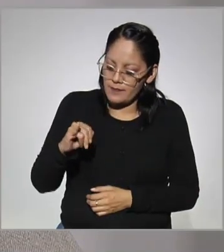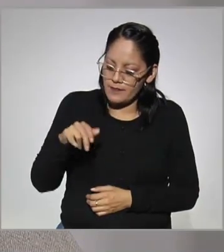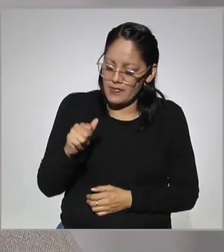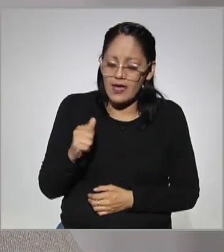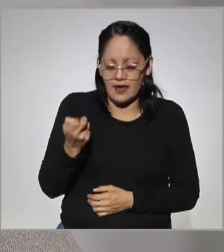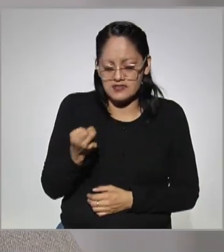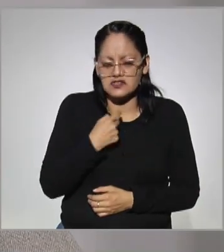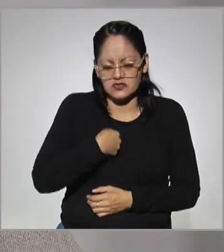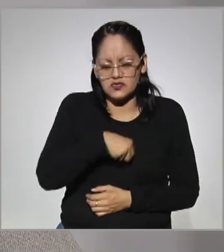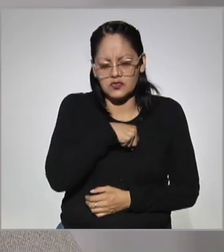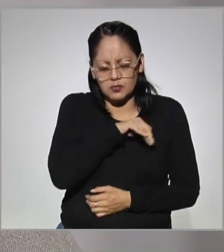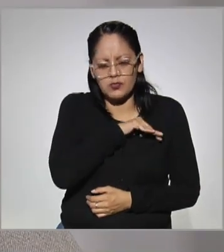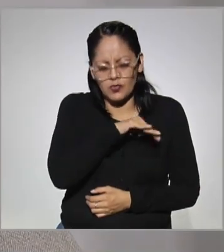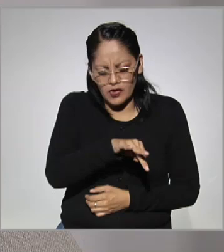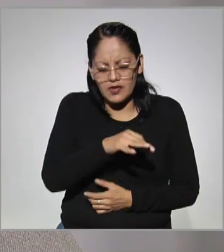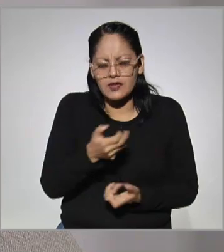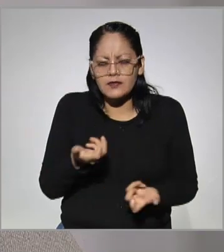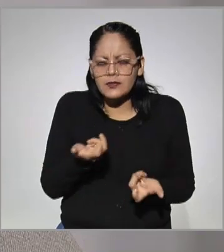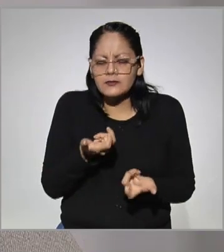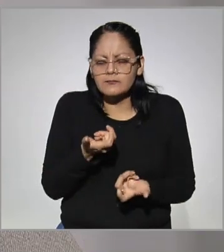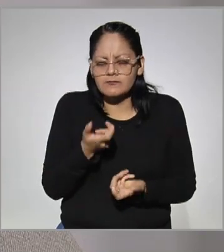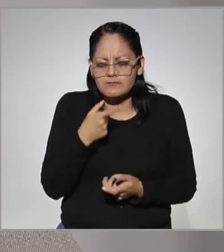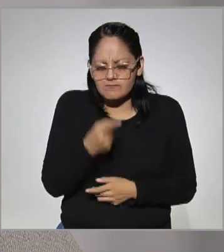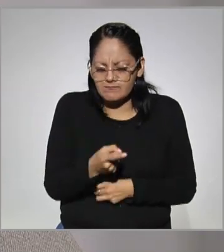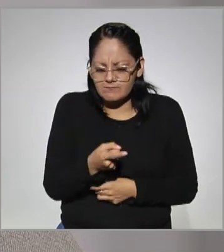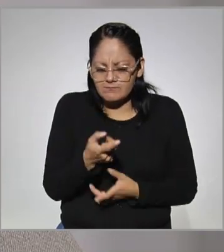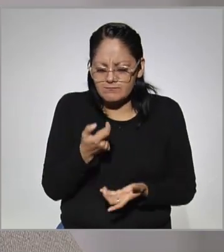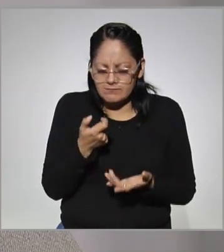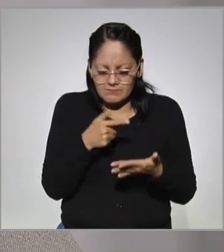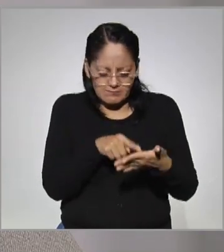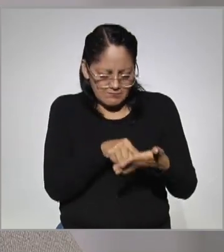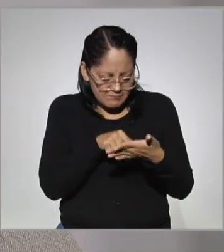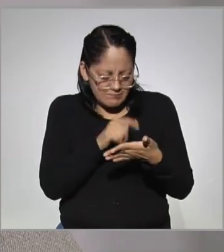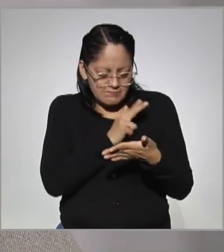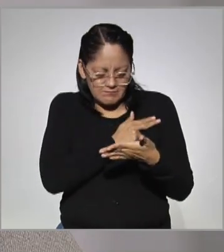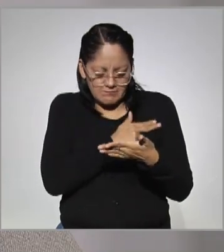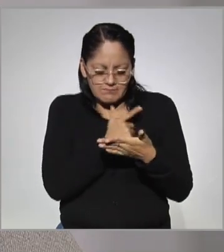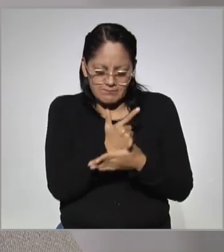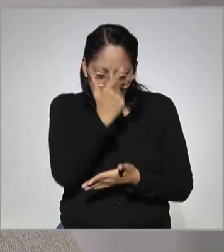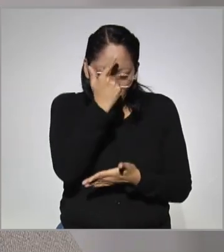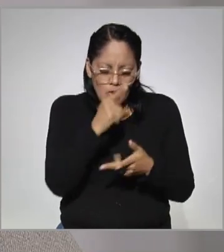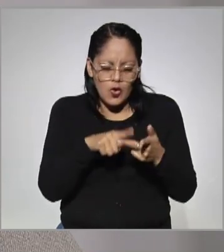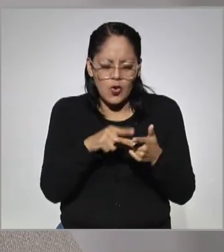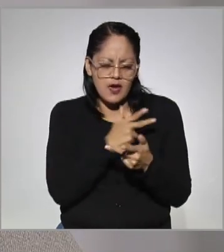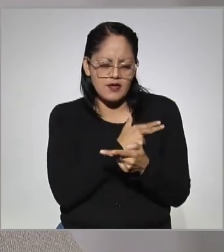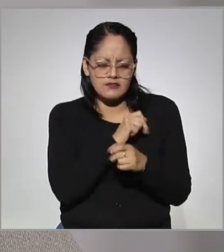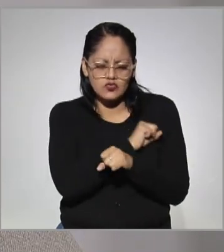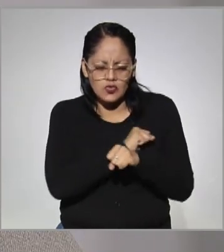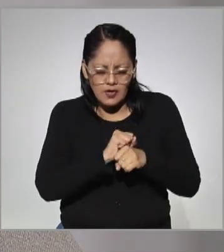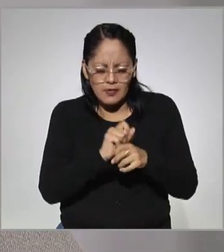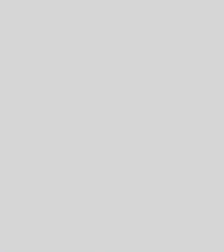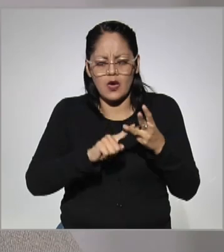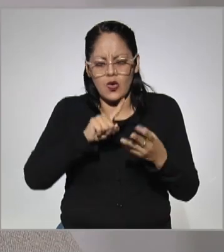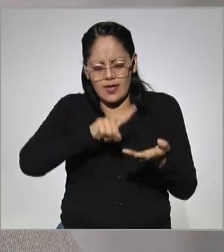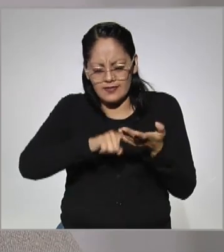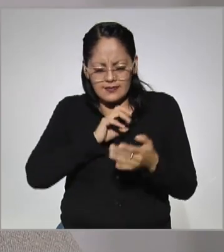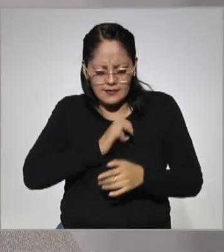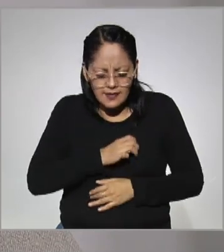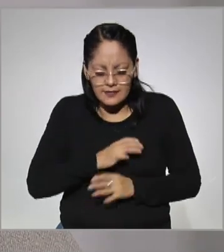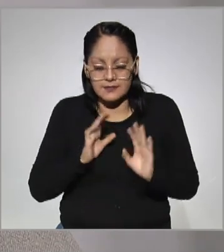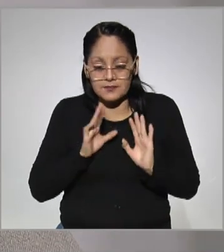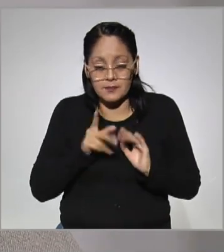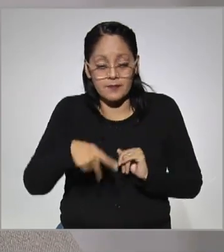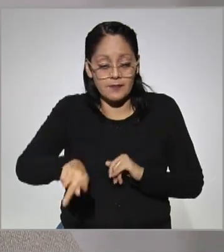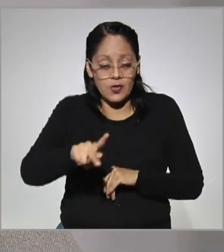sí, nosotros podemos tener como una orientación de si es una lesión de alto grado, de bajo grado o incluso un cáncer. Pero para